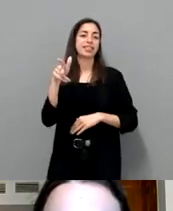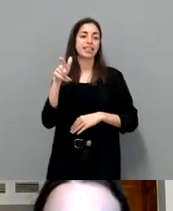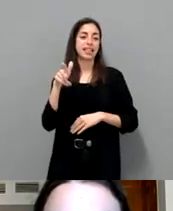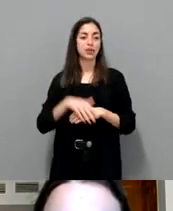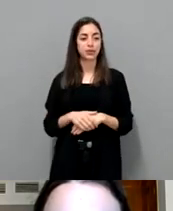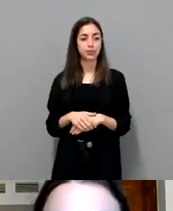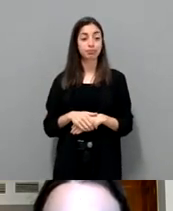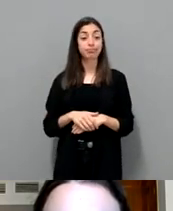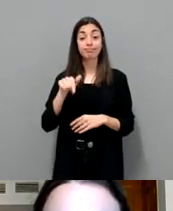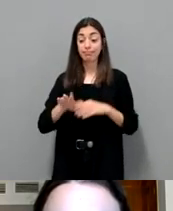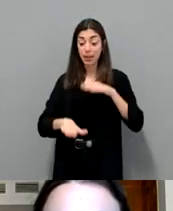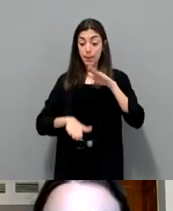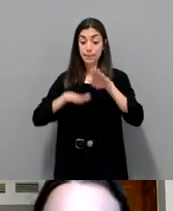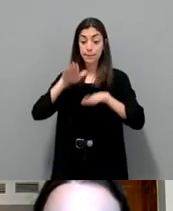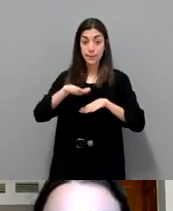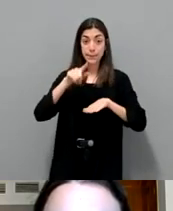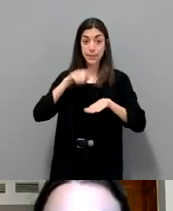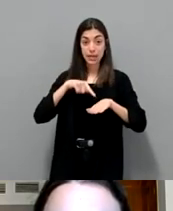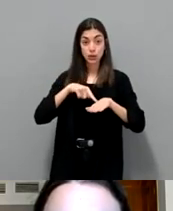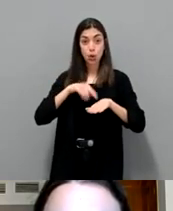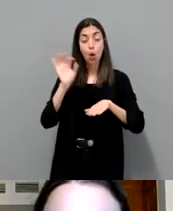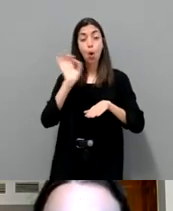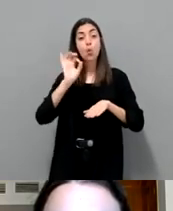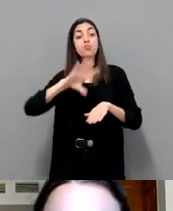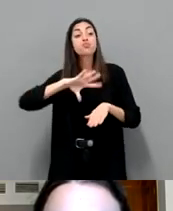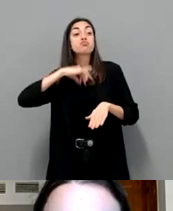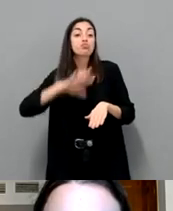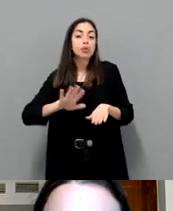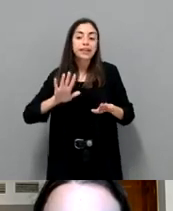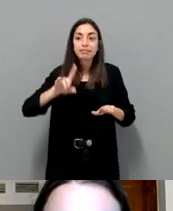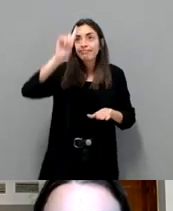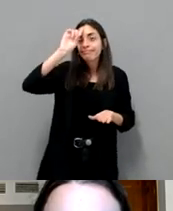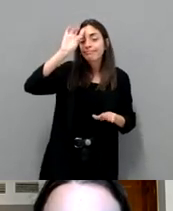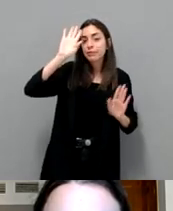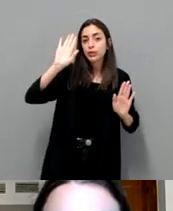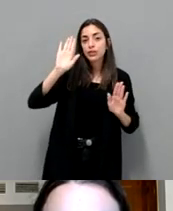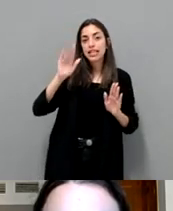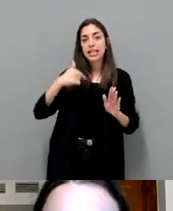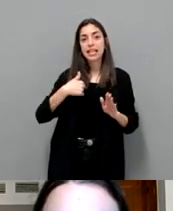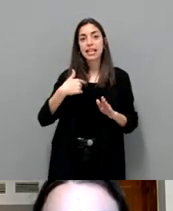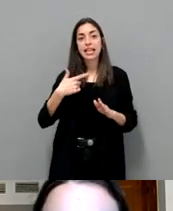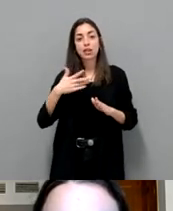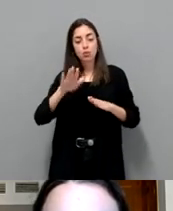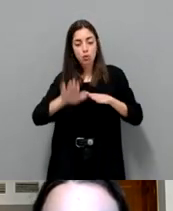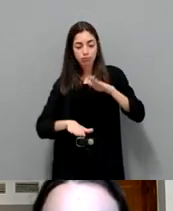Y este paso, o quizá, quién sabe, esta zancada,